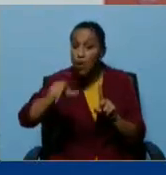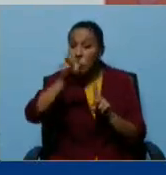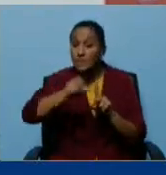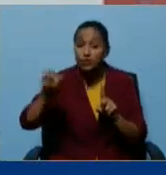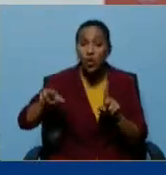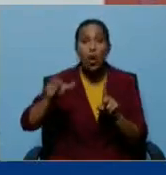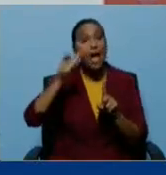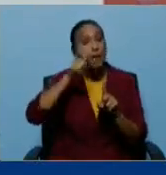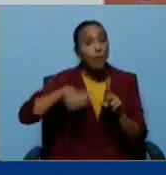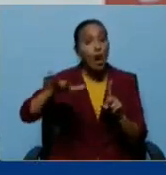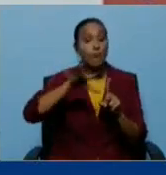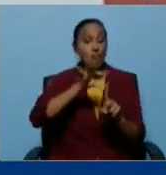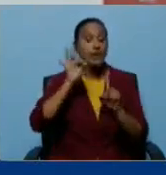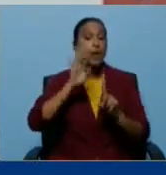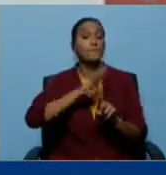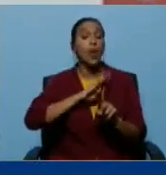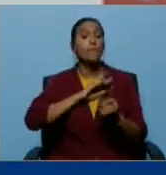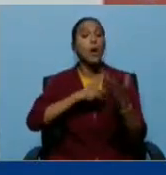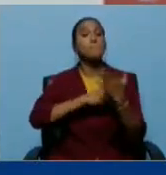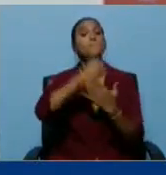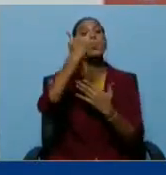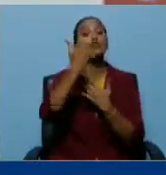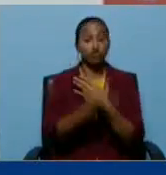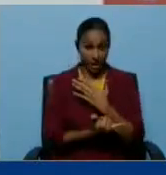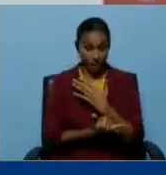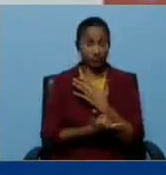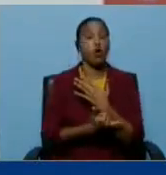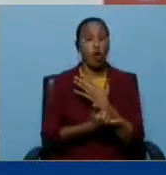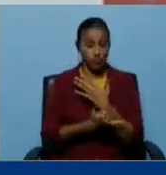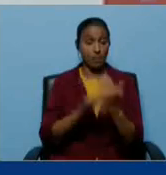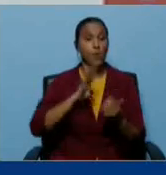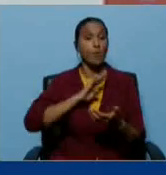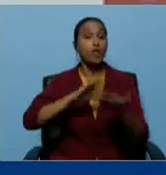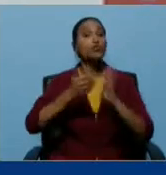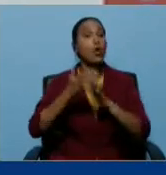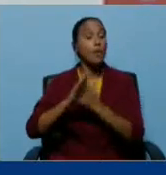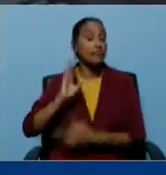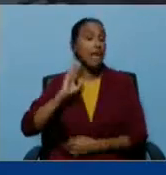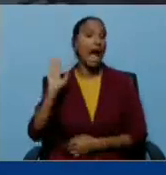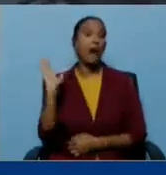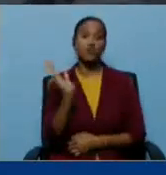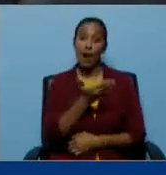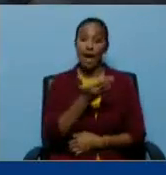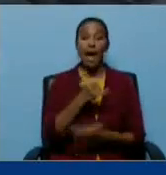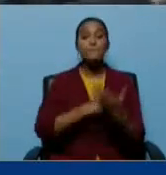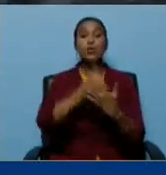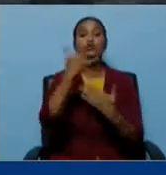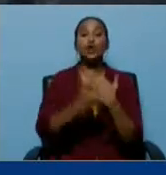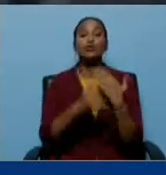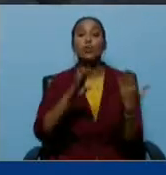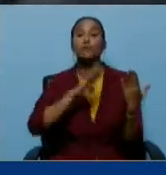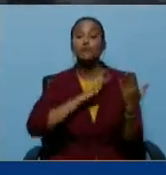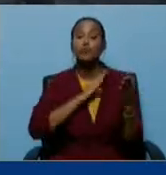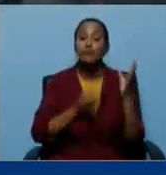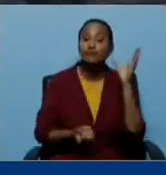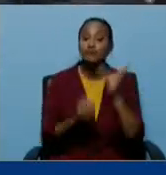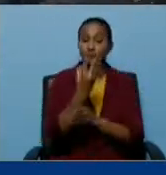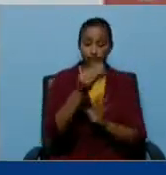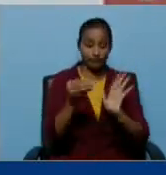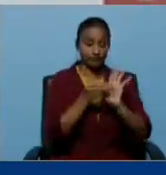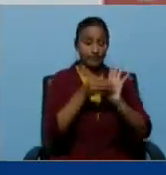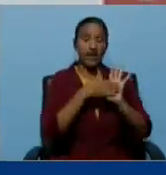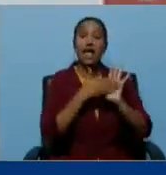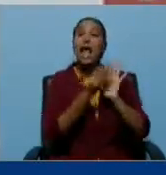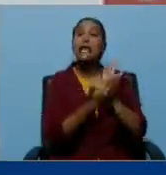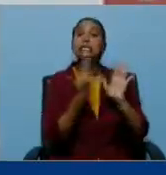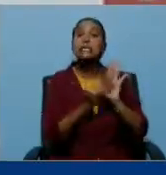comunidad. Naguará, estamos hablando en esencia, Reyes Reyes, del proyecto original que nació aquí en el Libro Azul, el